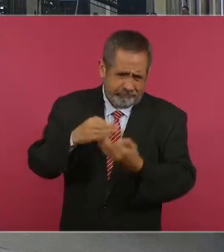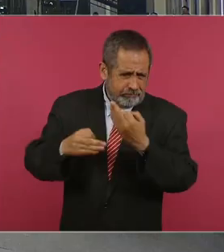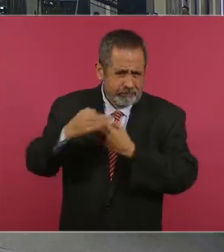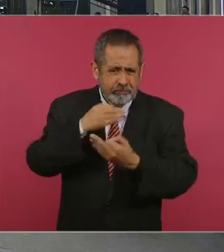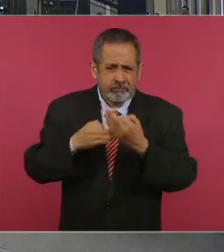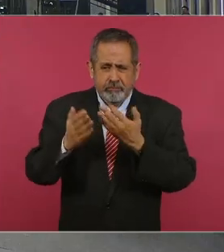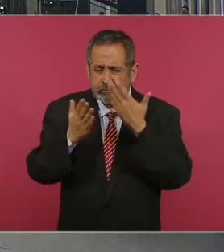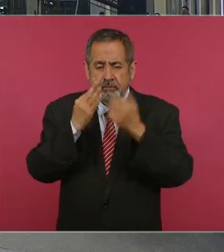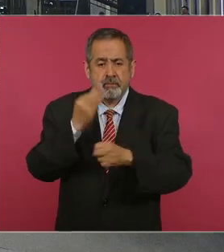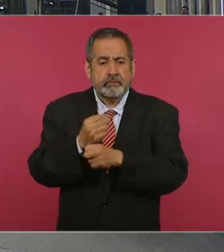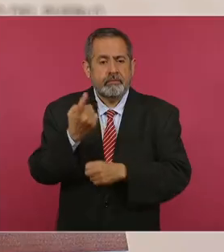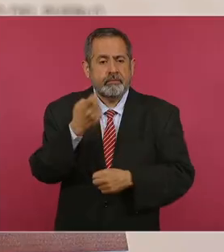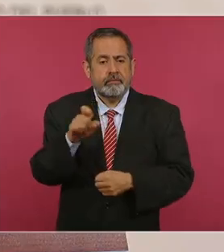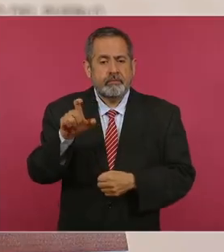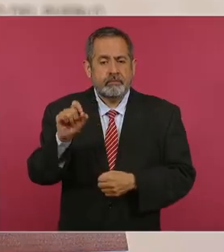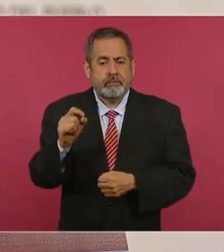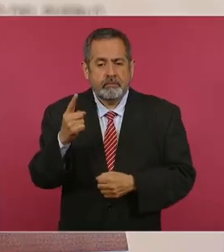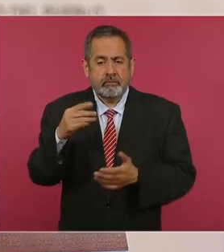son